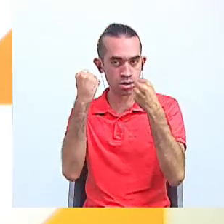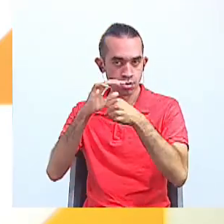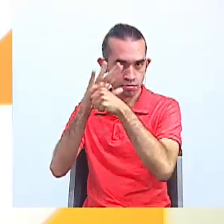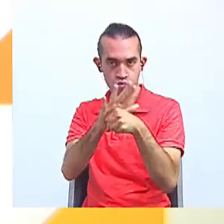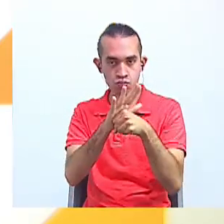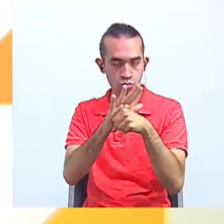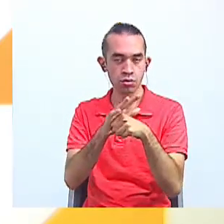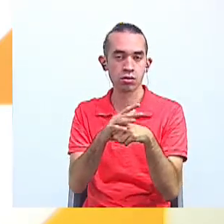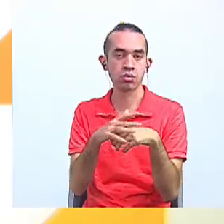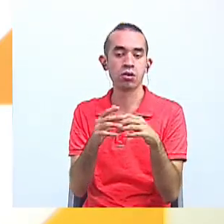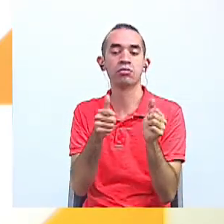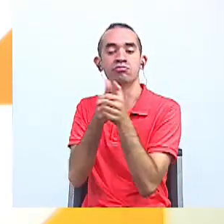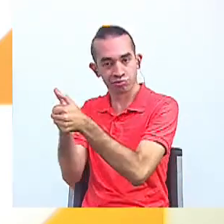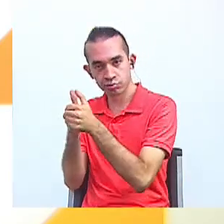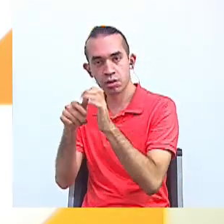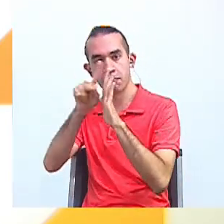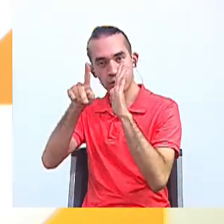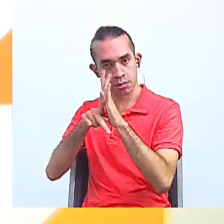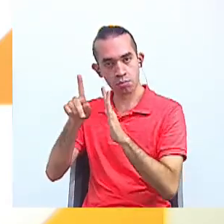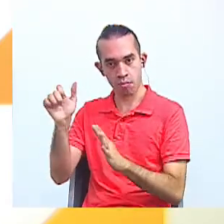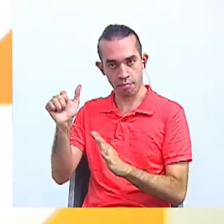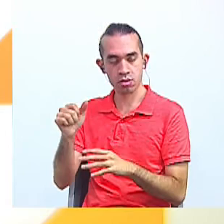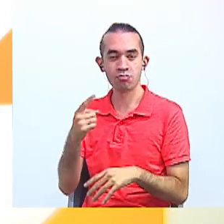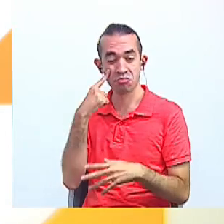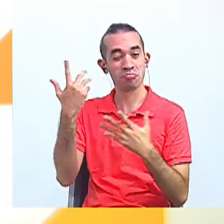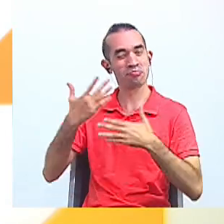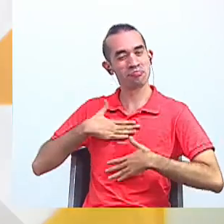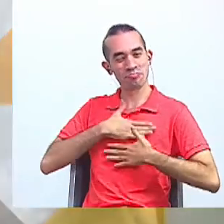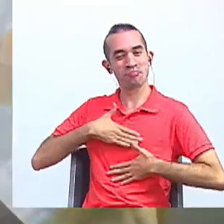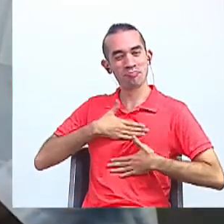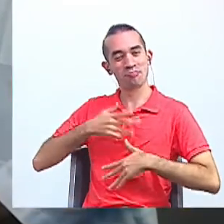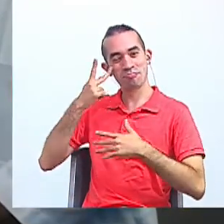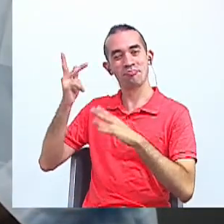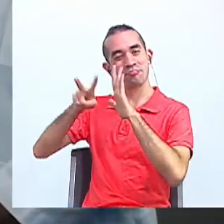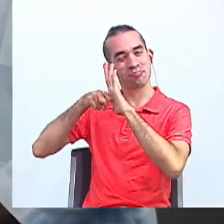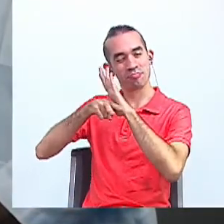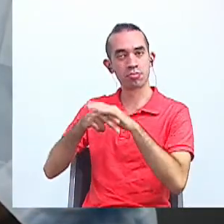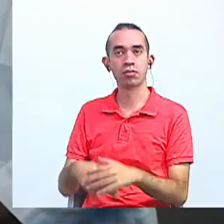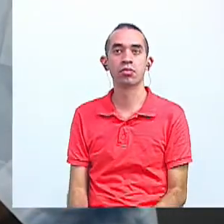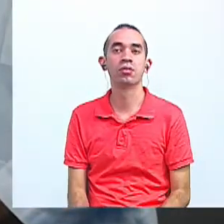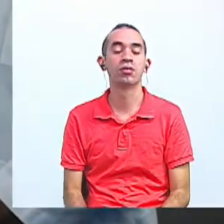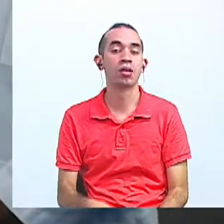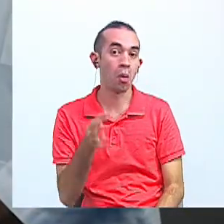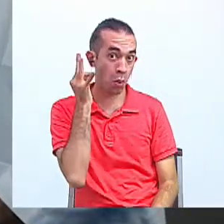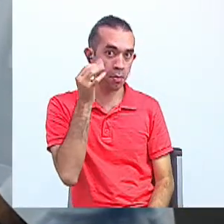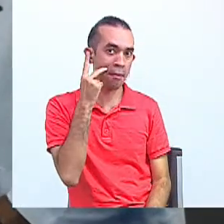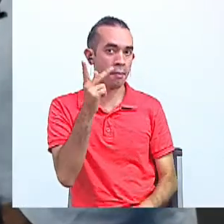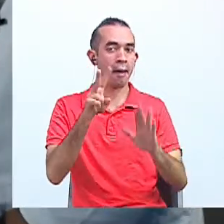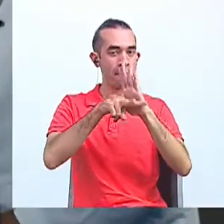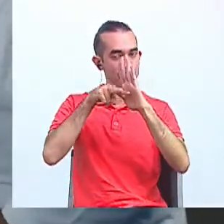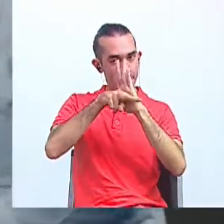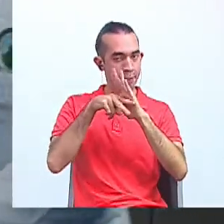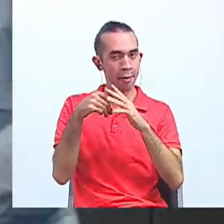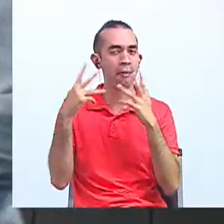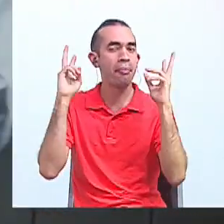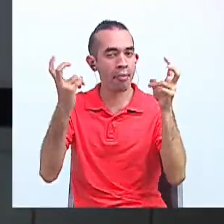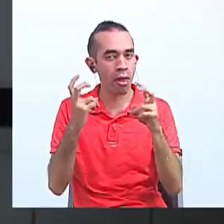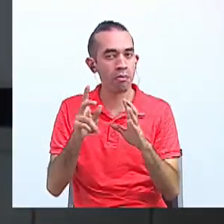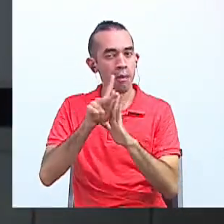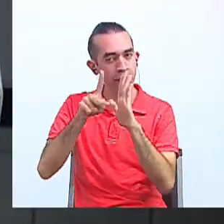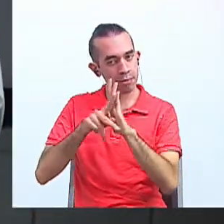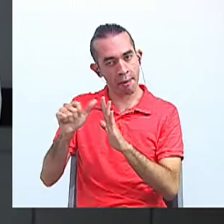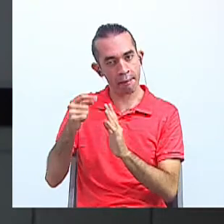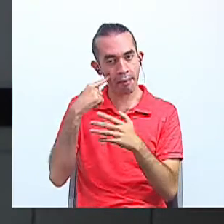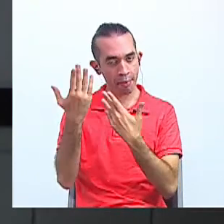el principio de Arquímedes. Así que disfrutemos del video. De Arquímedes, veámoslo. Hola a